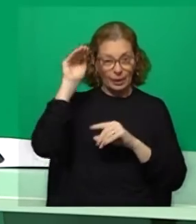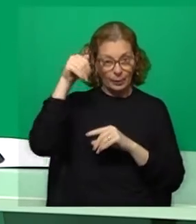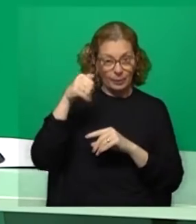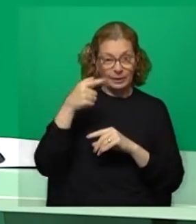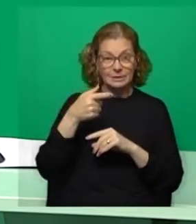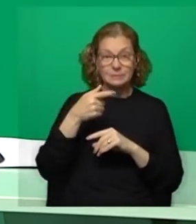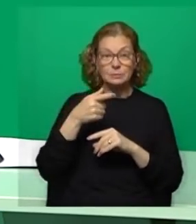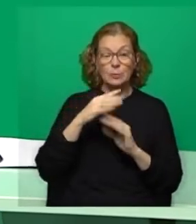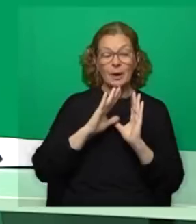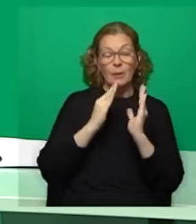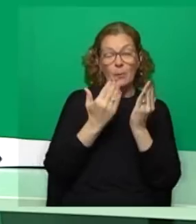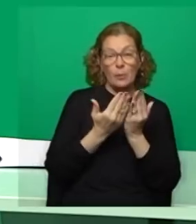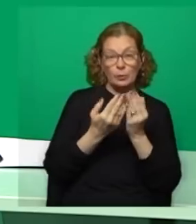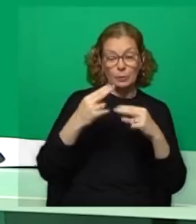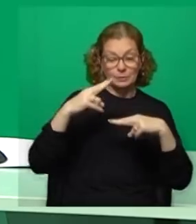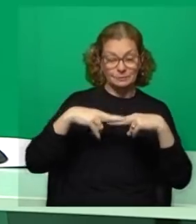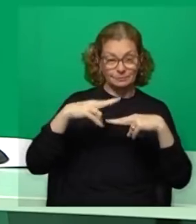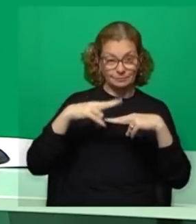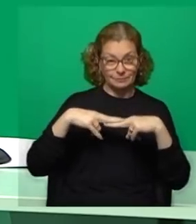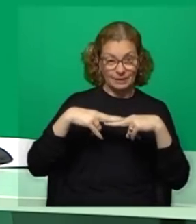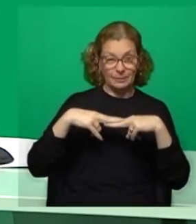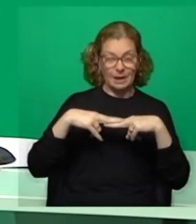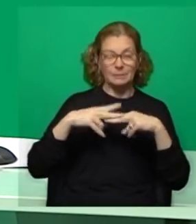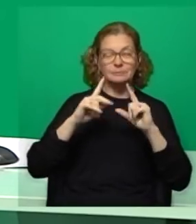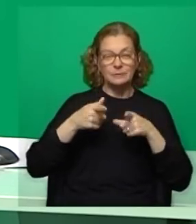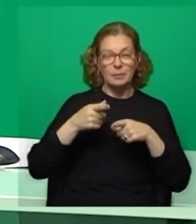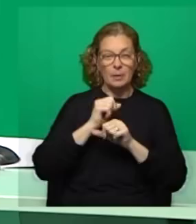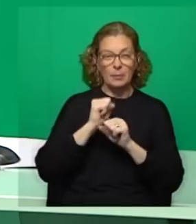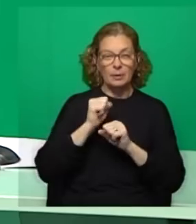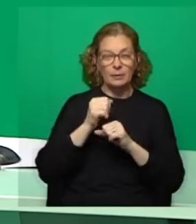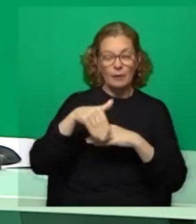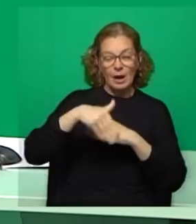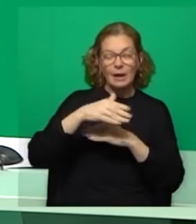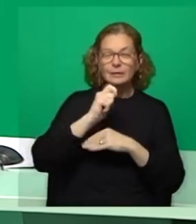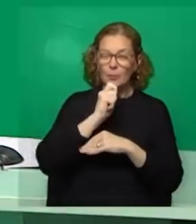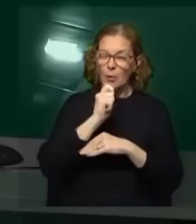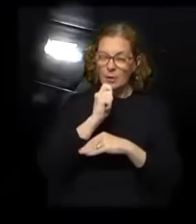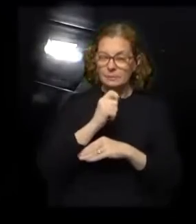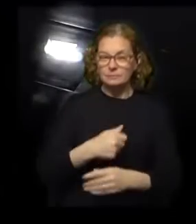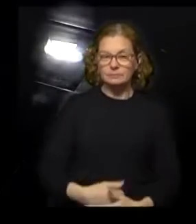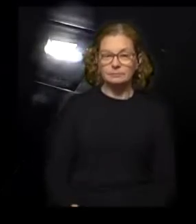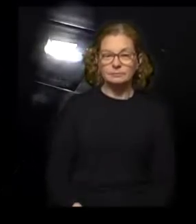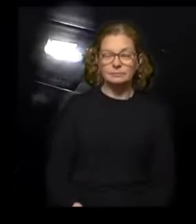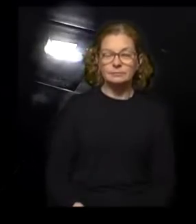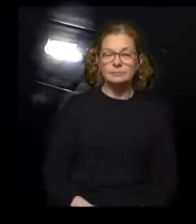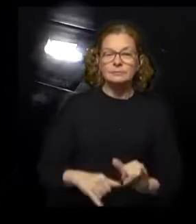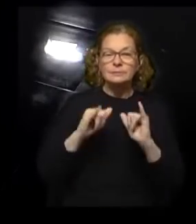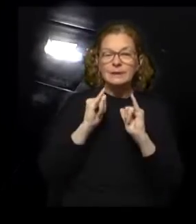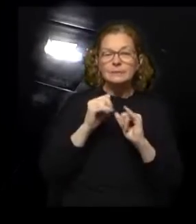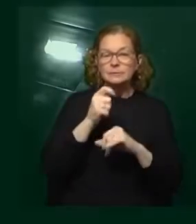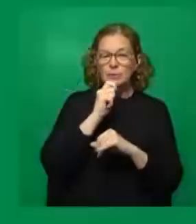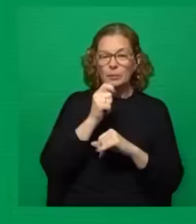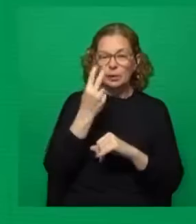república que emite para el mundo por uniradio.edu.uy salimos a las calles tenemos móviles sí Martín tenemos